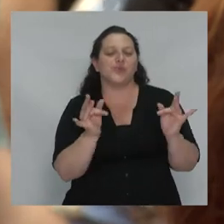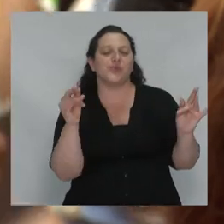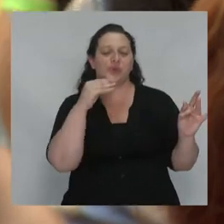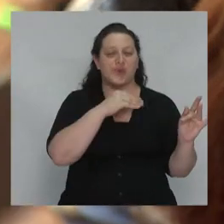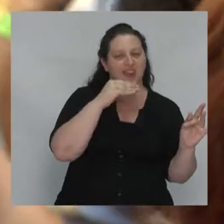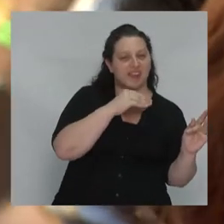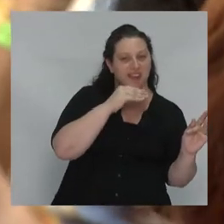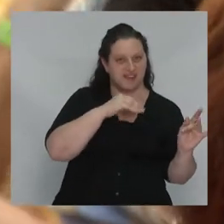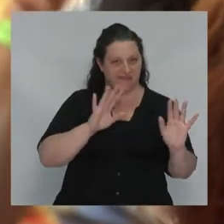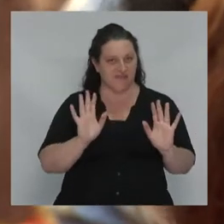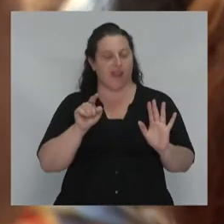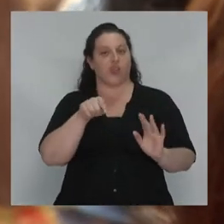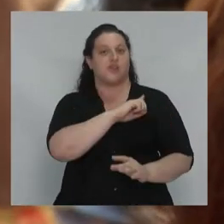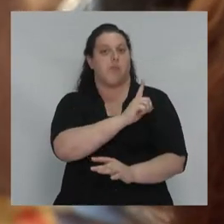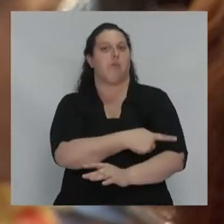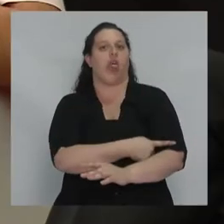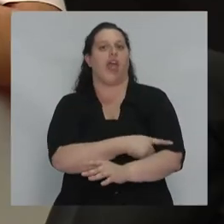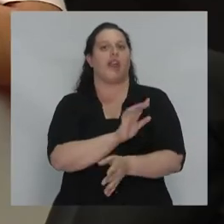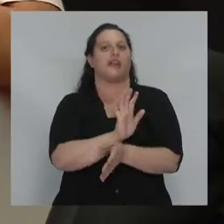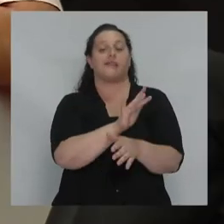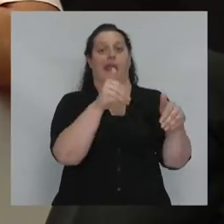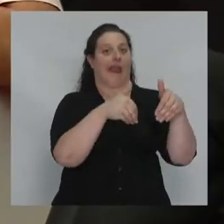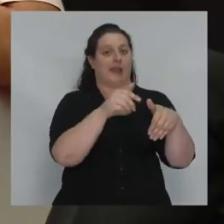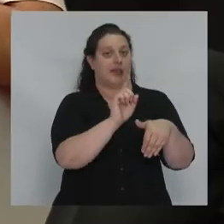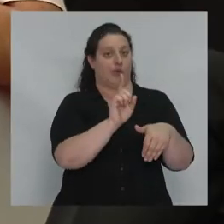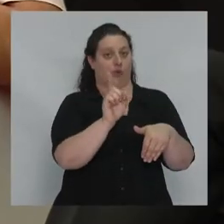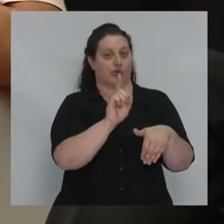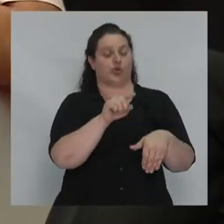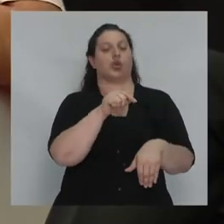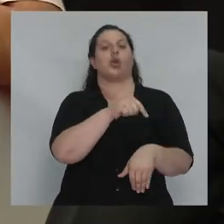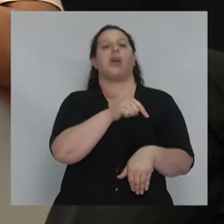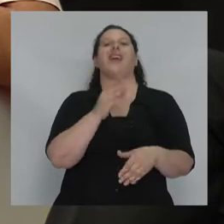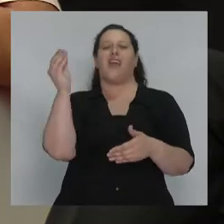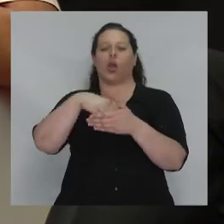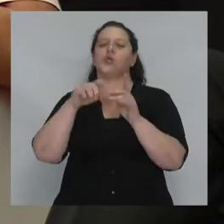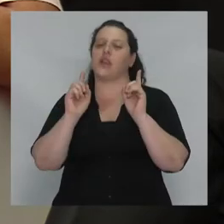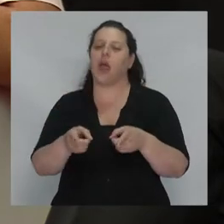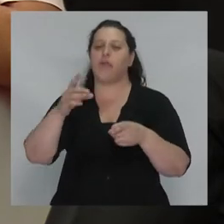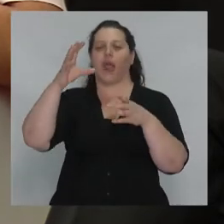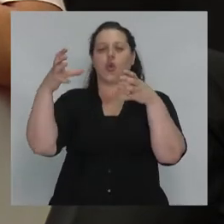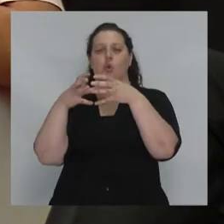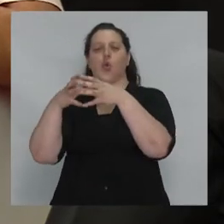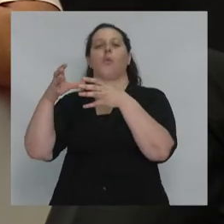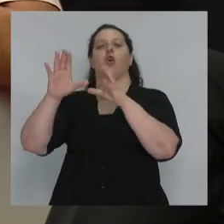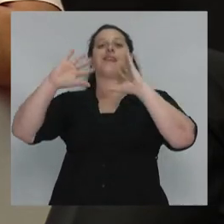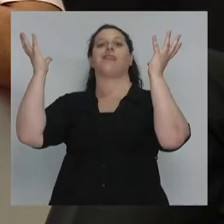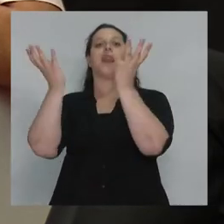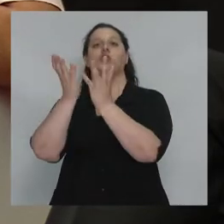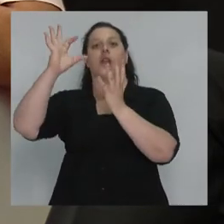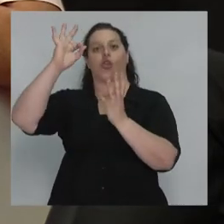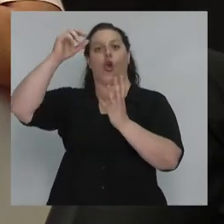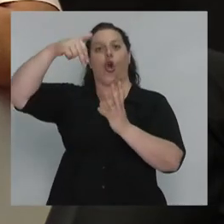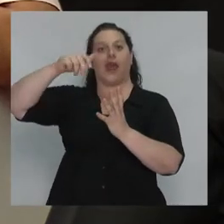los cuales estos poderes fácticos, que incluyen también las ONGs internacionales, que incluye también